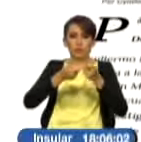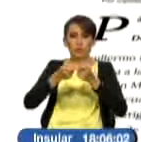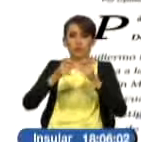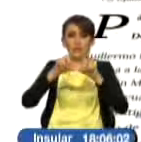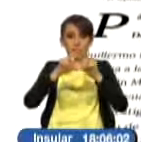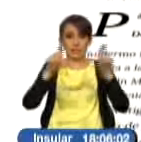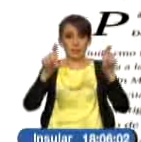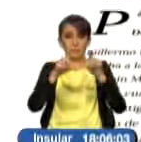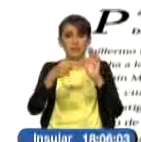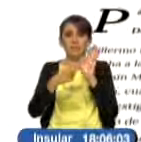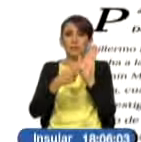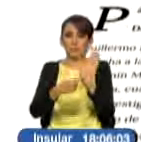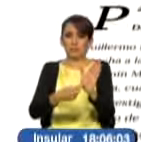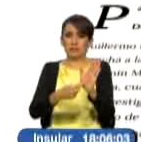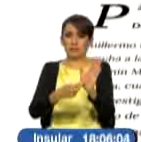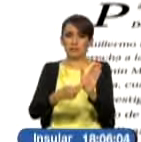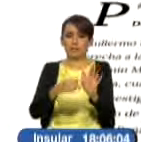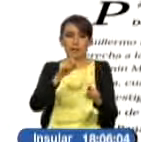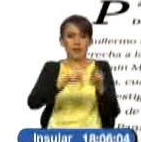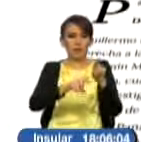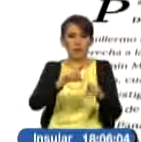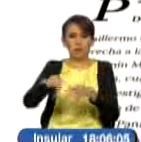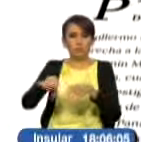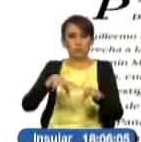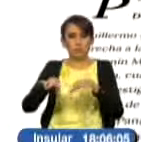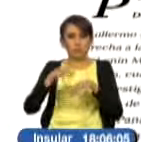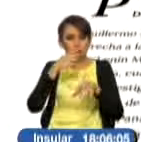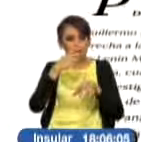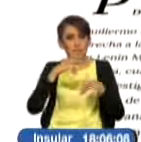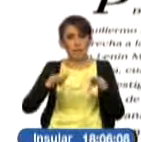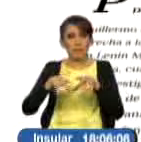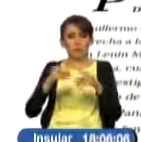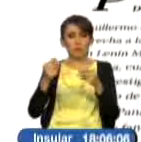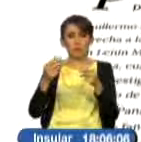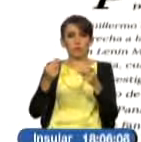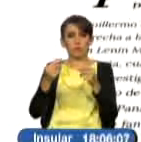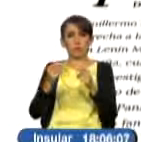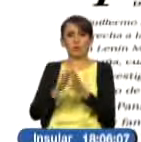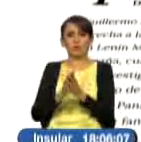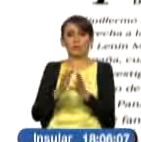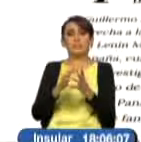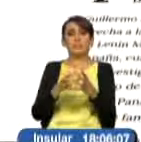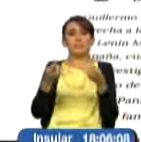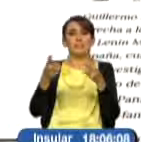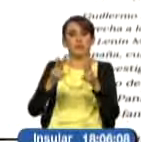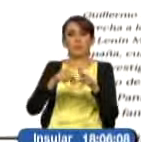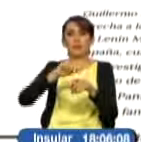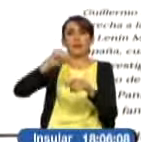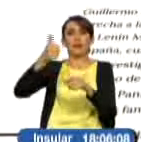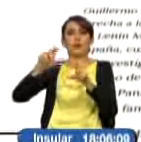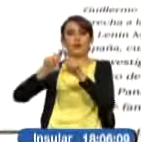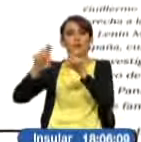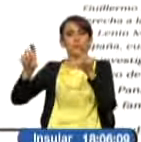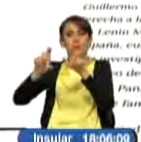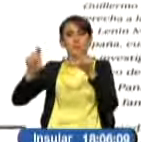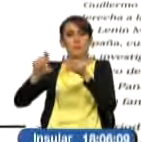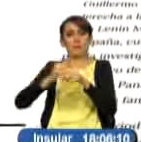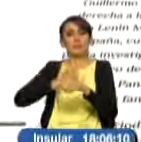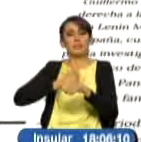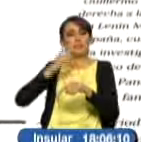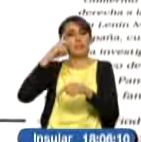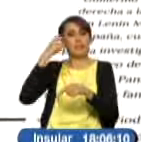S.A., reveló que gran parte de las acciones de Banisi Holding le pertenecen a Pietro Overseas, que tiene apenas un capital de